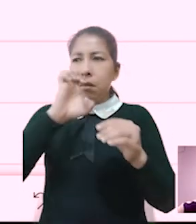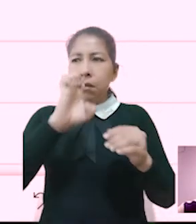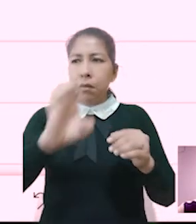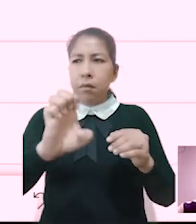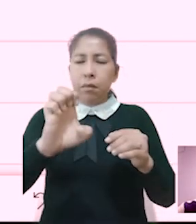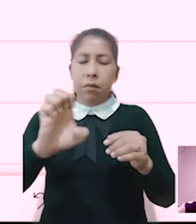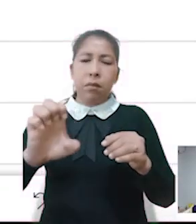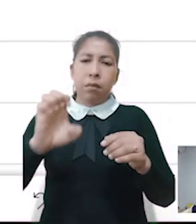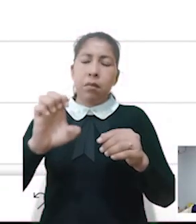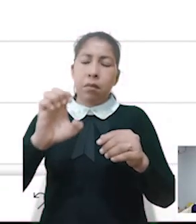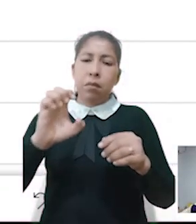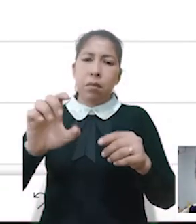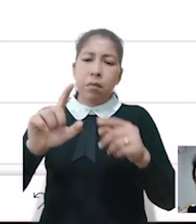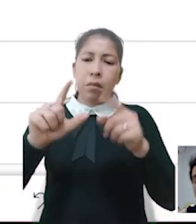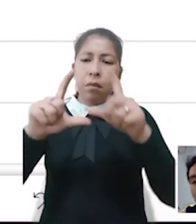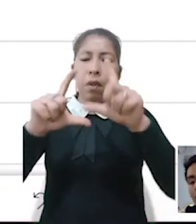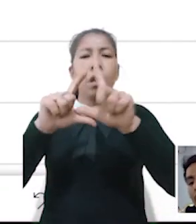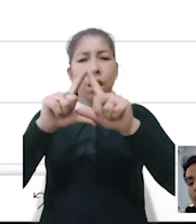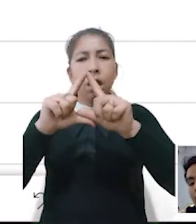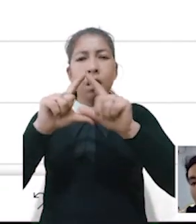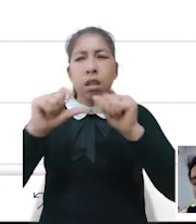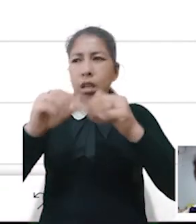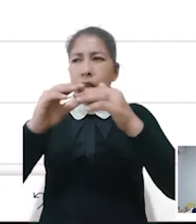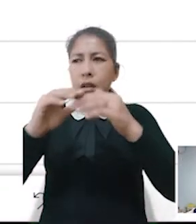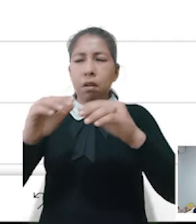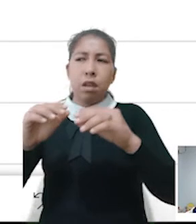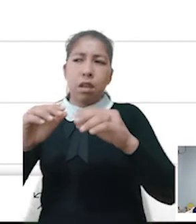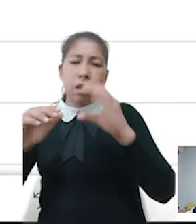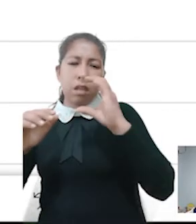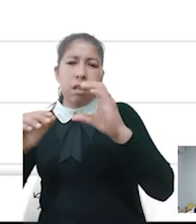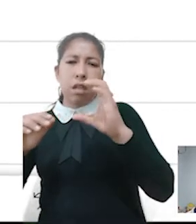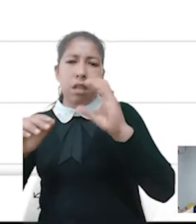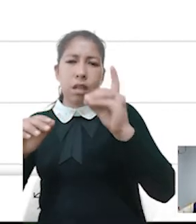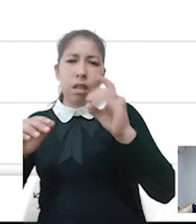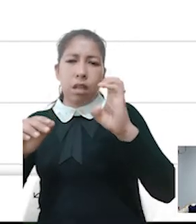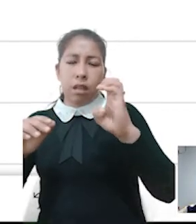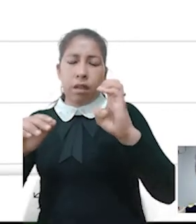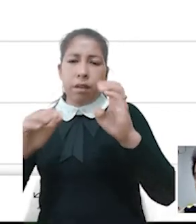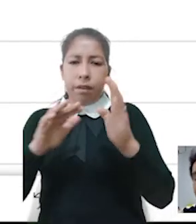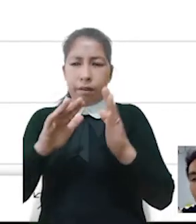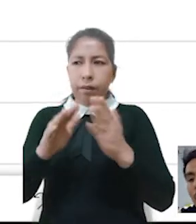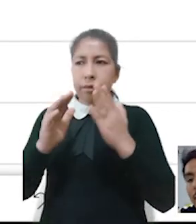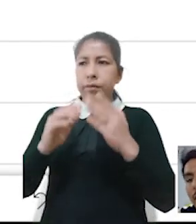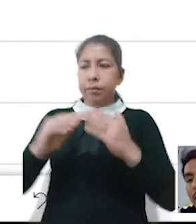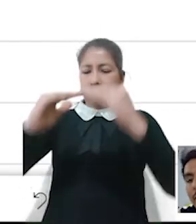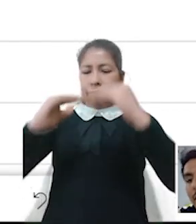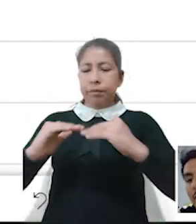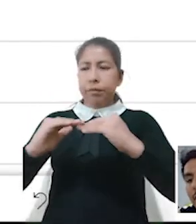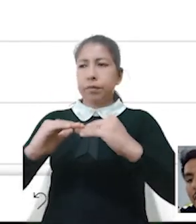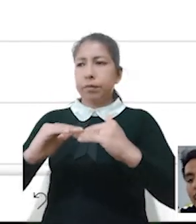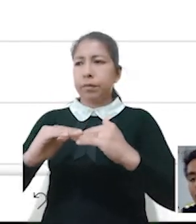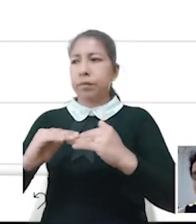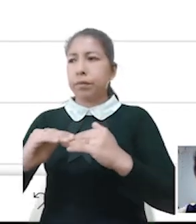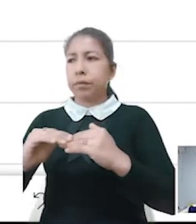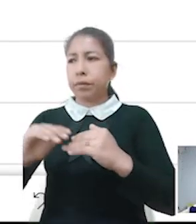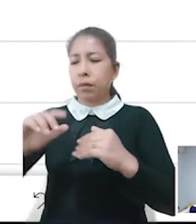CDE. Vamos a determinar la medida del ángulo alfa. Bien, entonces para el ángulo alfa tengo que